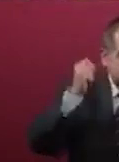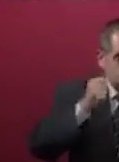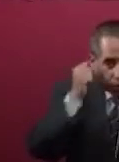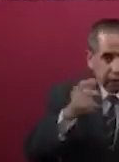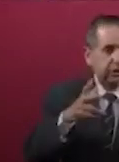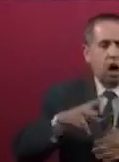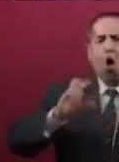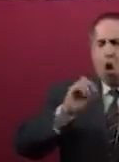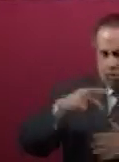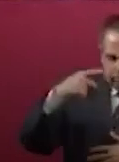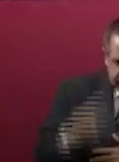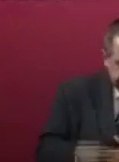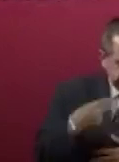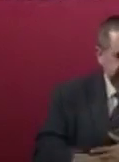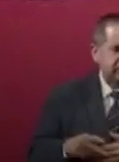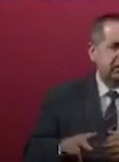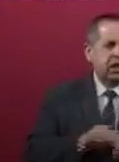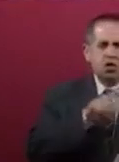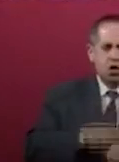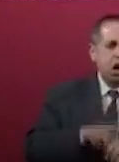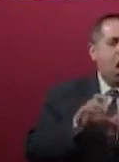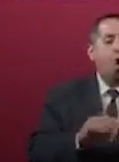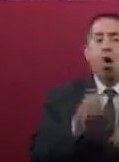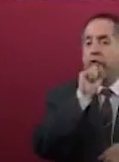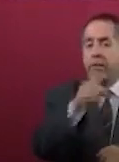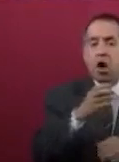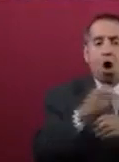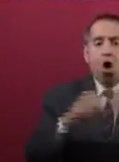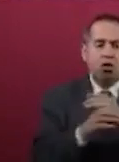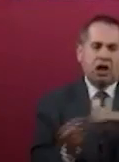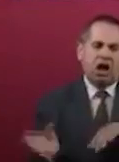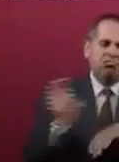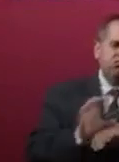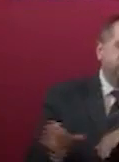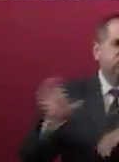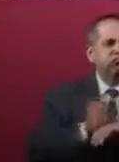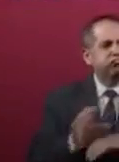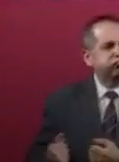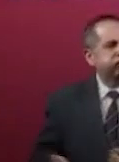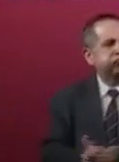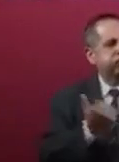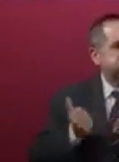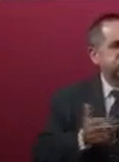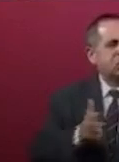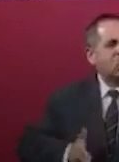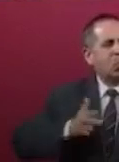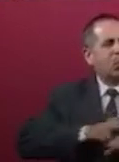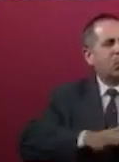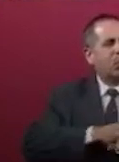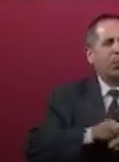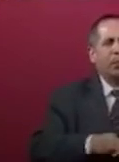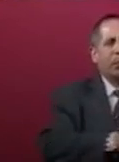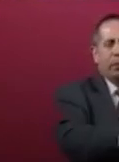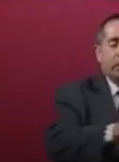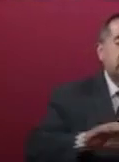para alcanzar las metas se concretaron tres importantes reformas legales en el Congreso de la Unión. Las modificaciones logradas son la Ley de Extinción